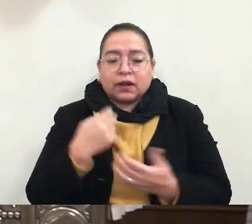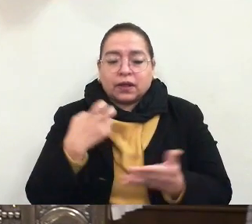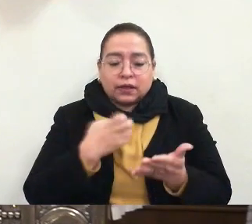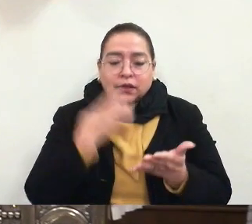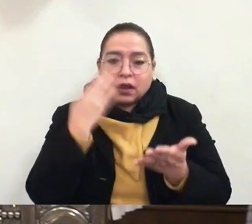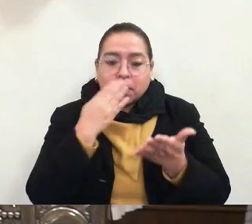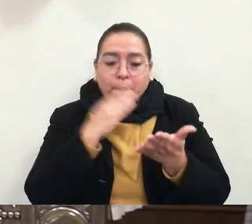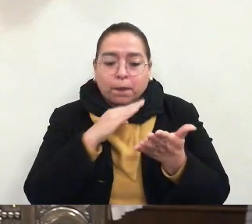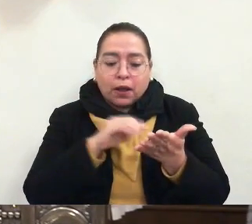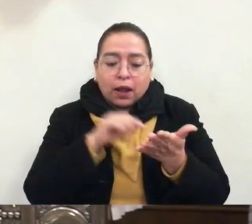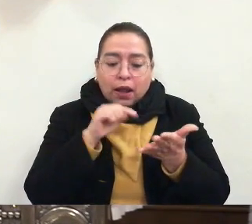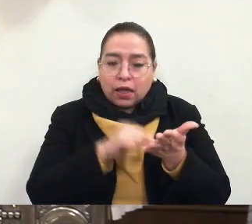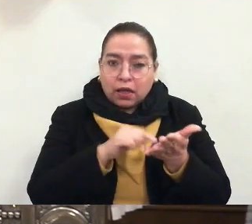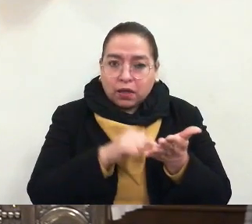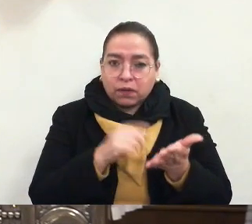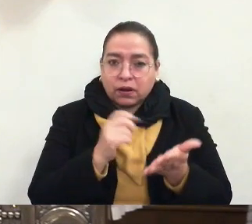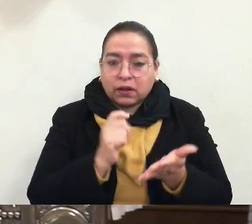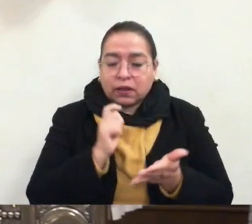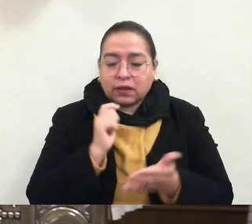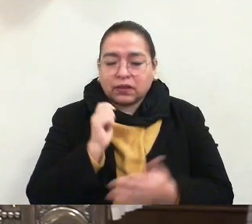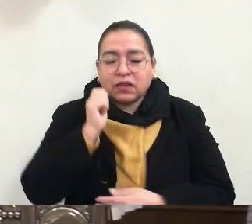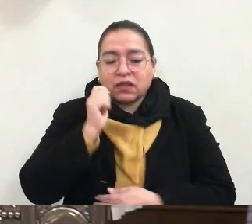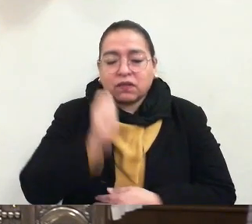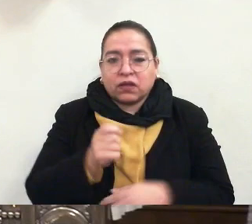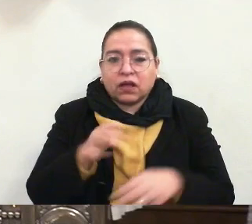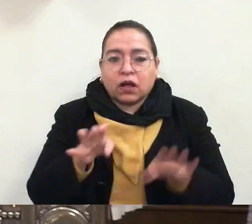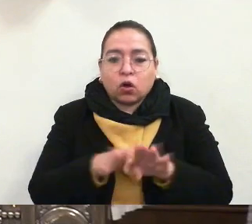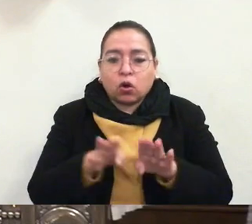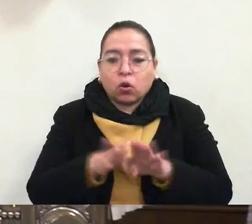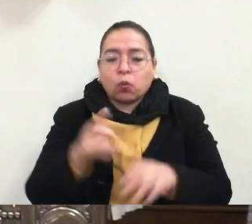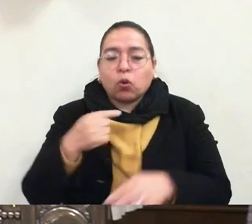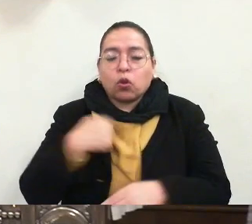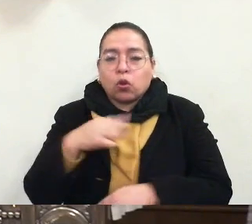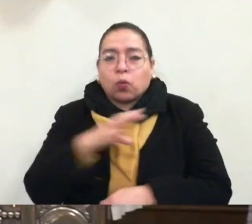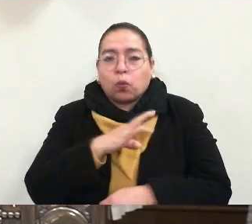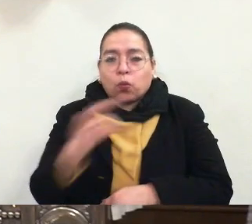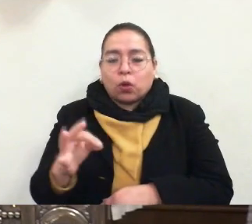También es como una brújula, un